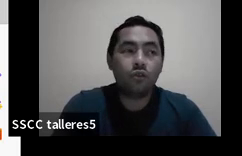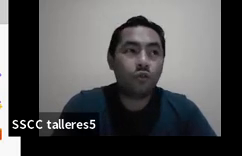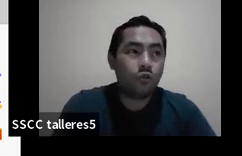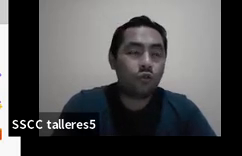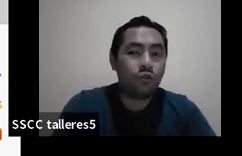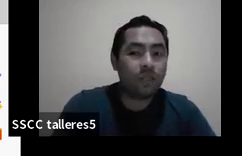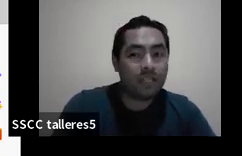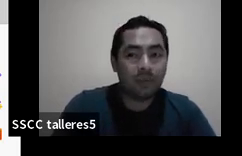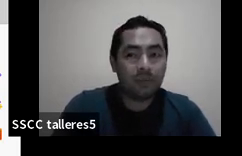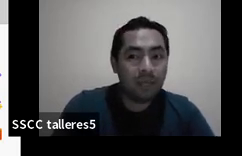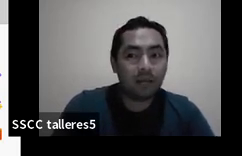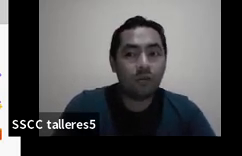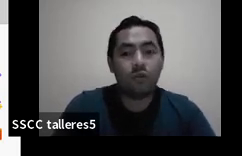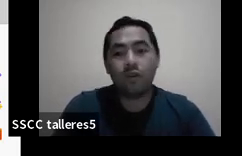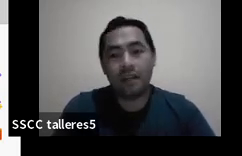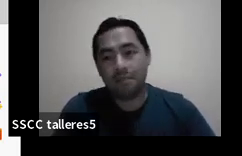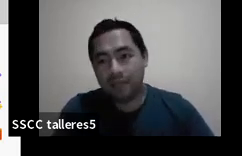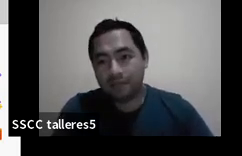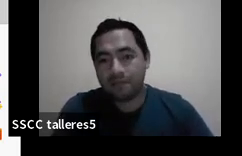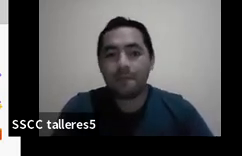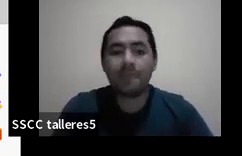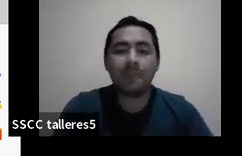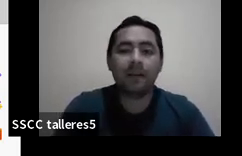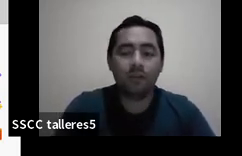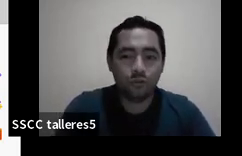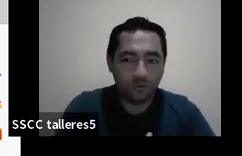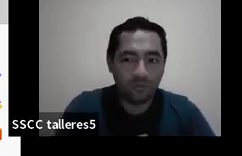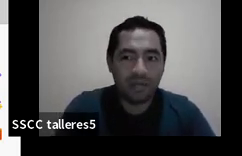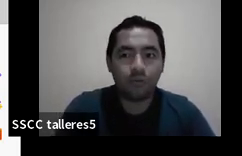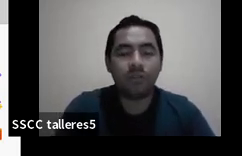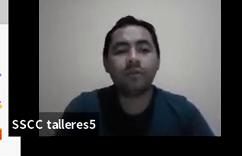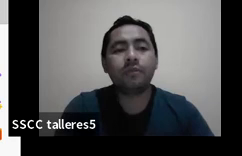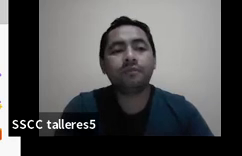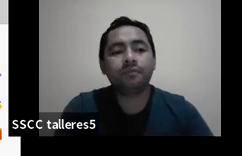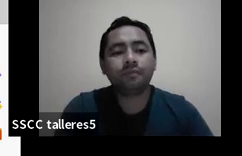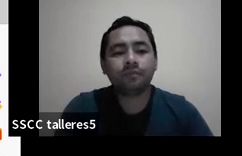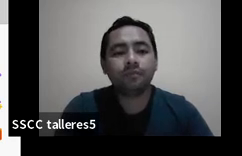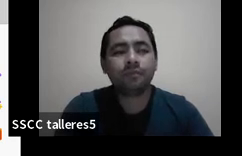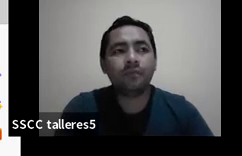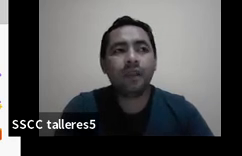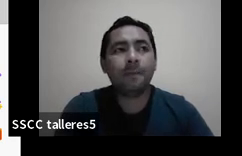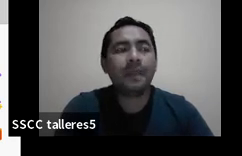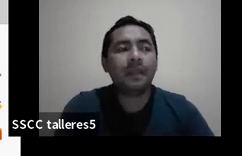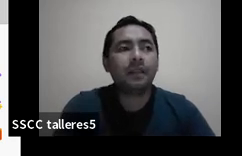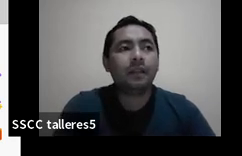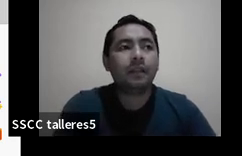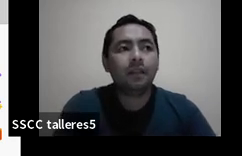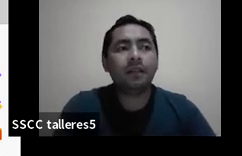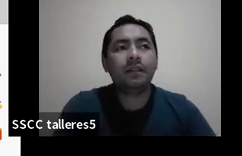Usualmente no escriben bien o no leen bien, ¿ya? Los sordos prelocutivos,